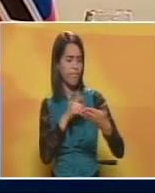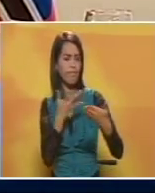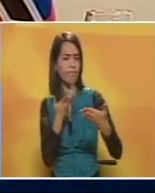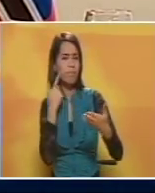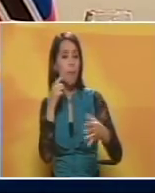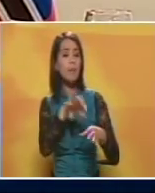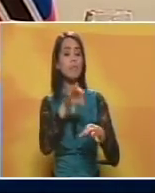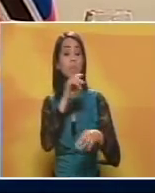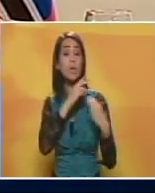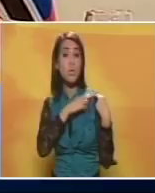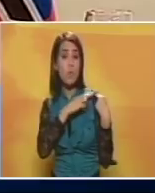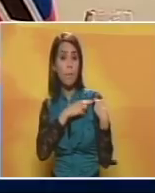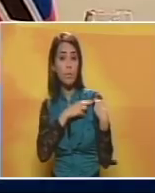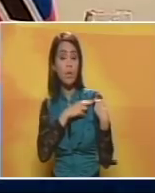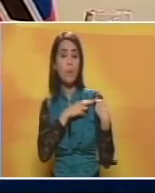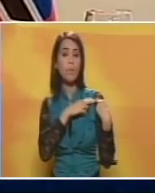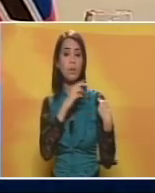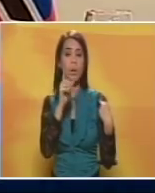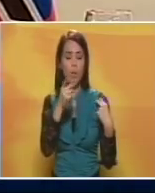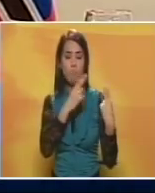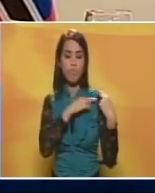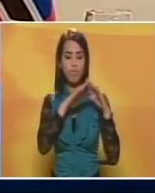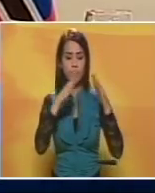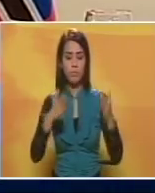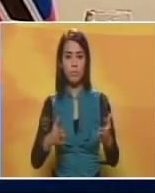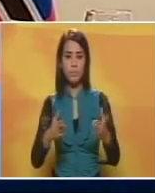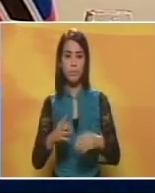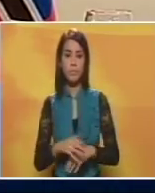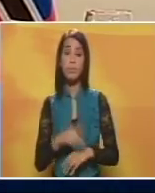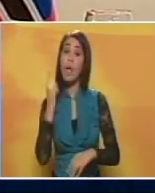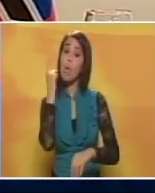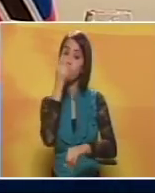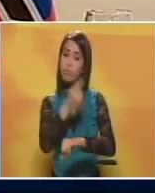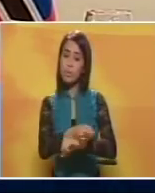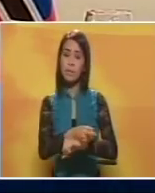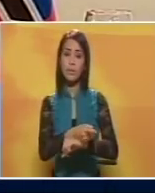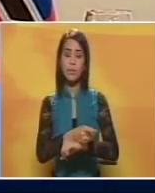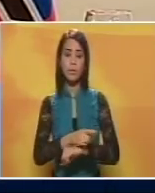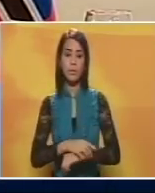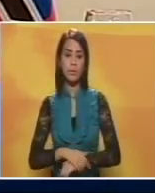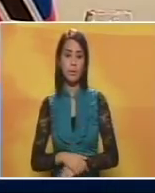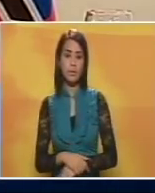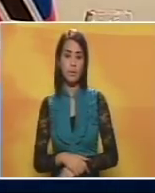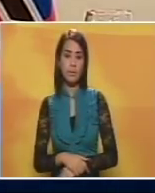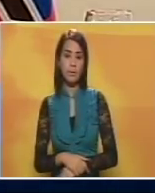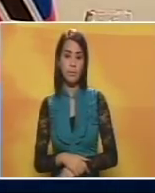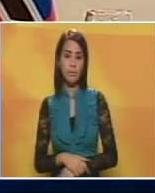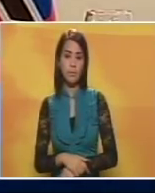sido seleccionados o seleccionadas como miembros de mesa. Es una obligación